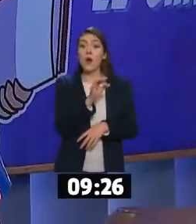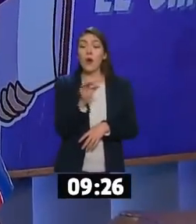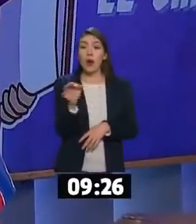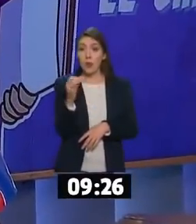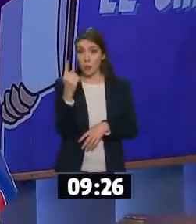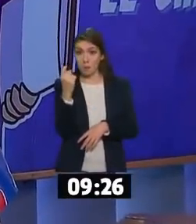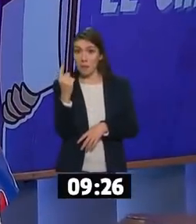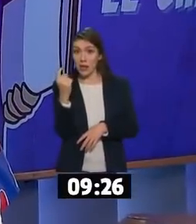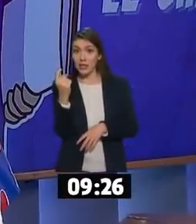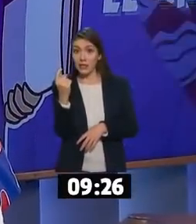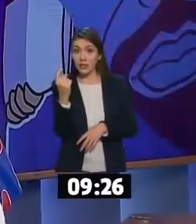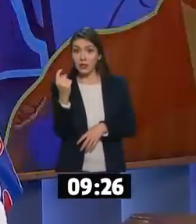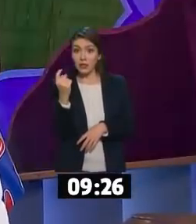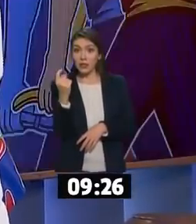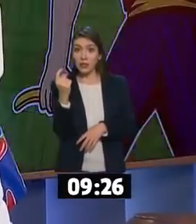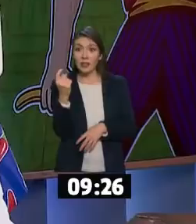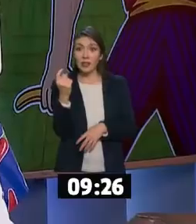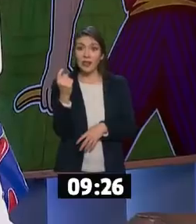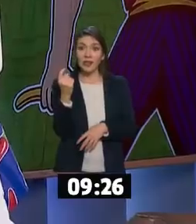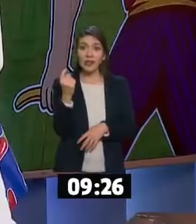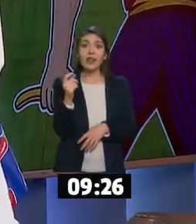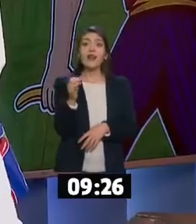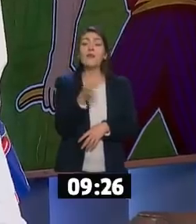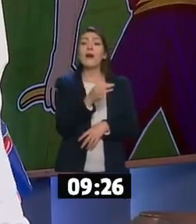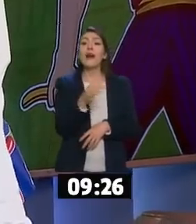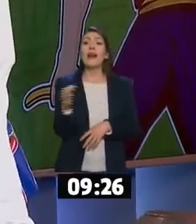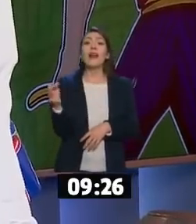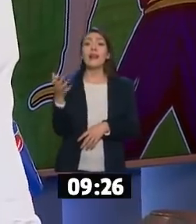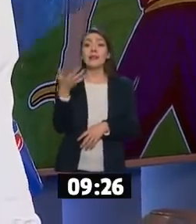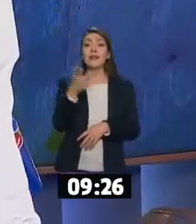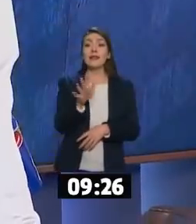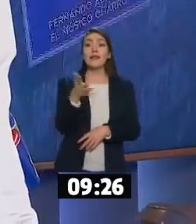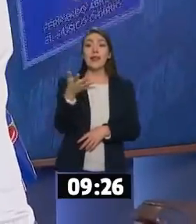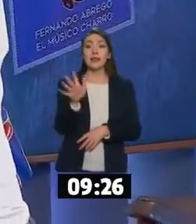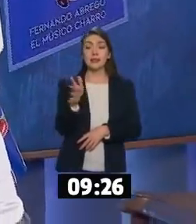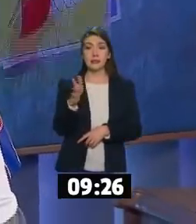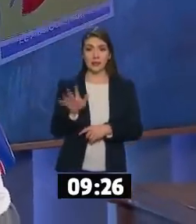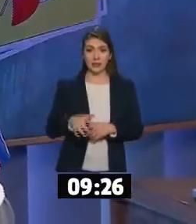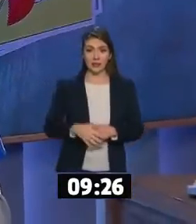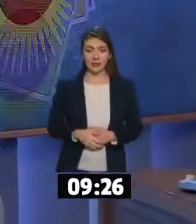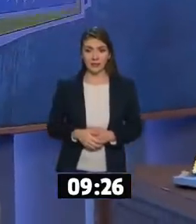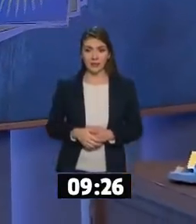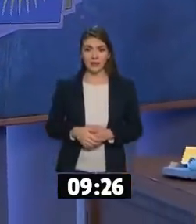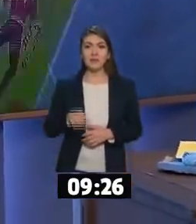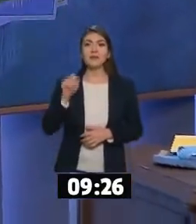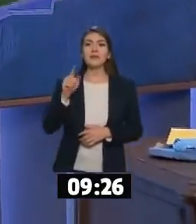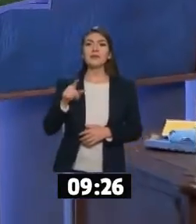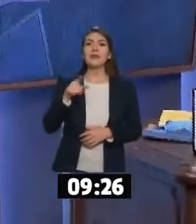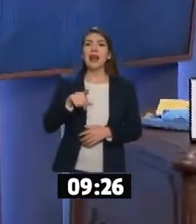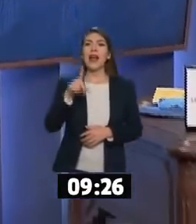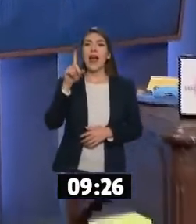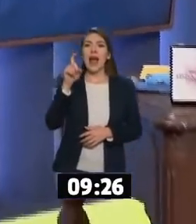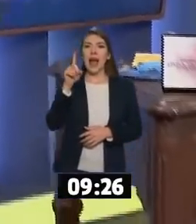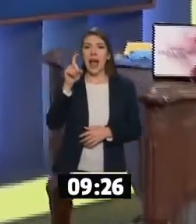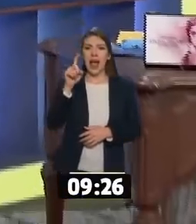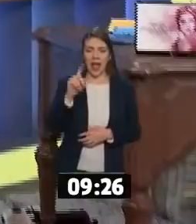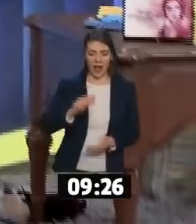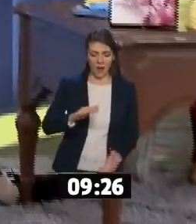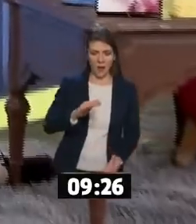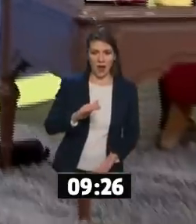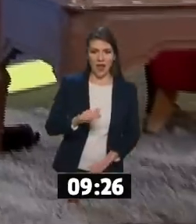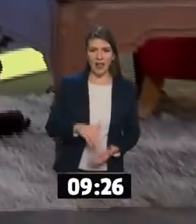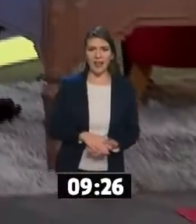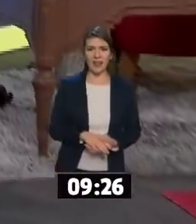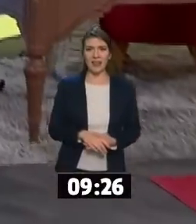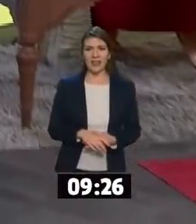de a cuánto? De 10 pesos. ¿De 10 pesos? Un garrafón de esos así, de de agua. 20, ay, de ese tamaño son sus garrafones, señora. 20 litros,